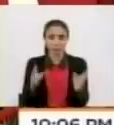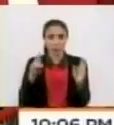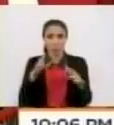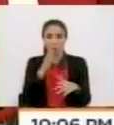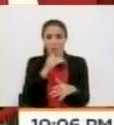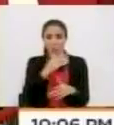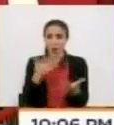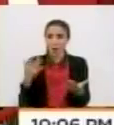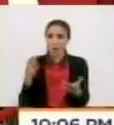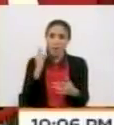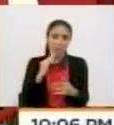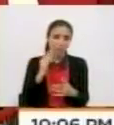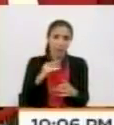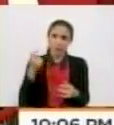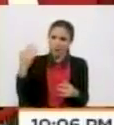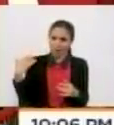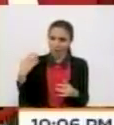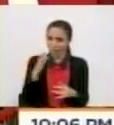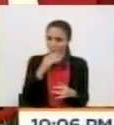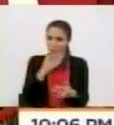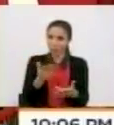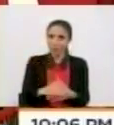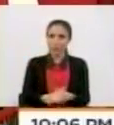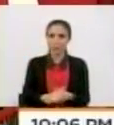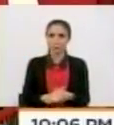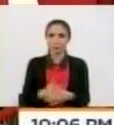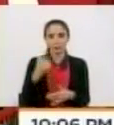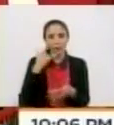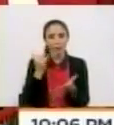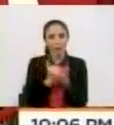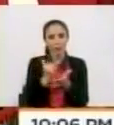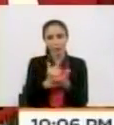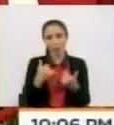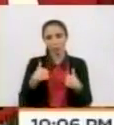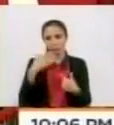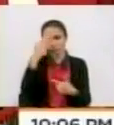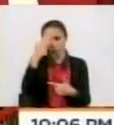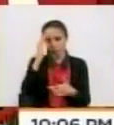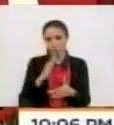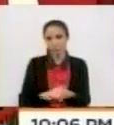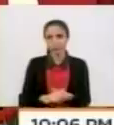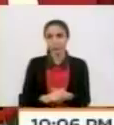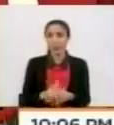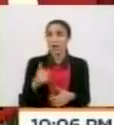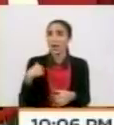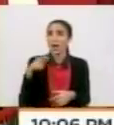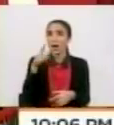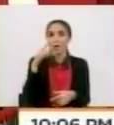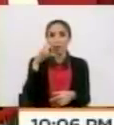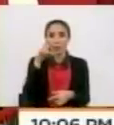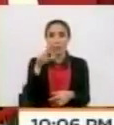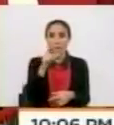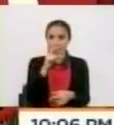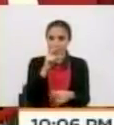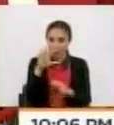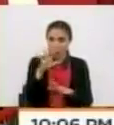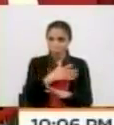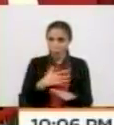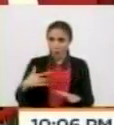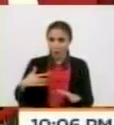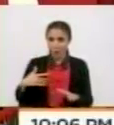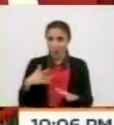testigo presencial de eso. Lo que menos quería el compañero Nicolás Maduro era ser presidente de la República en la situación como